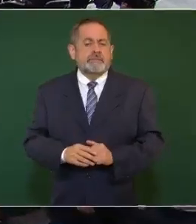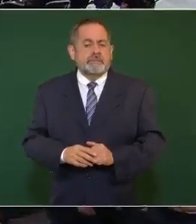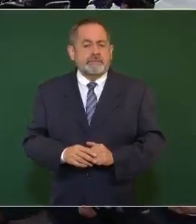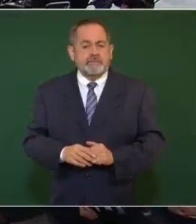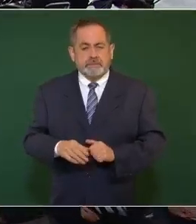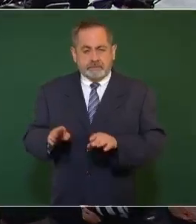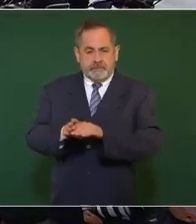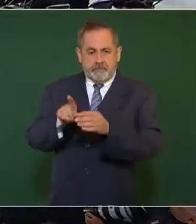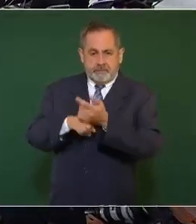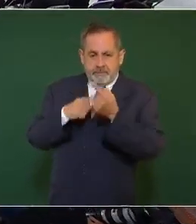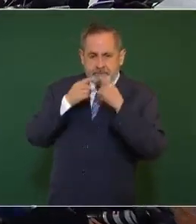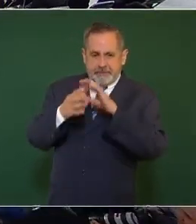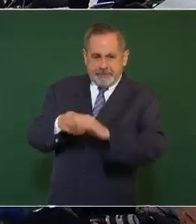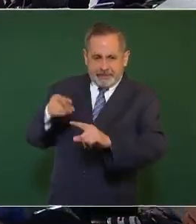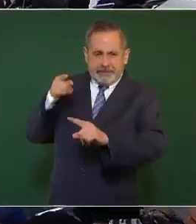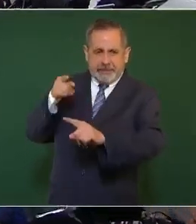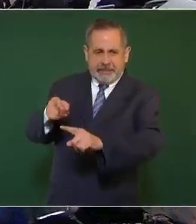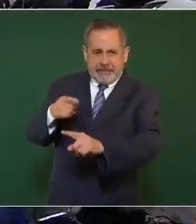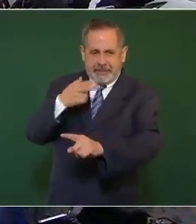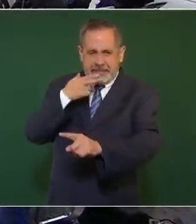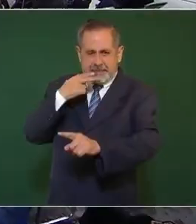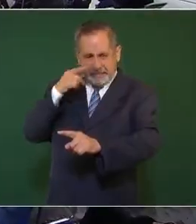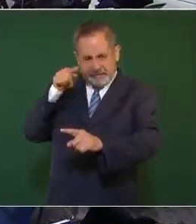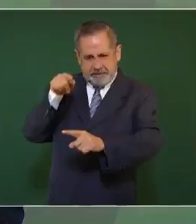ha dejado de tener